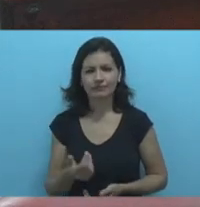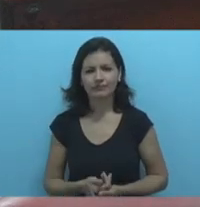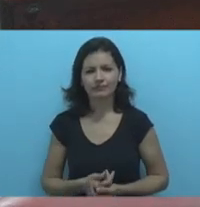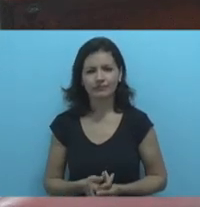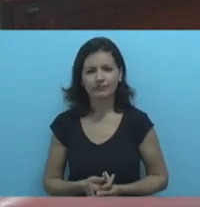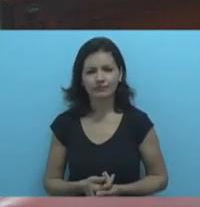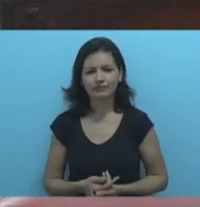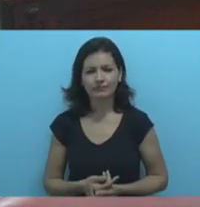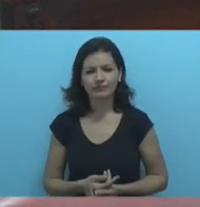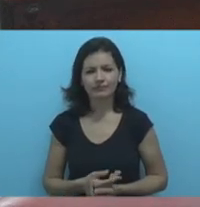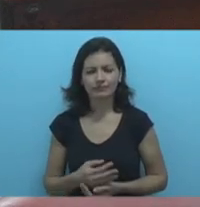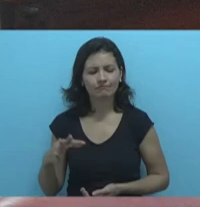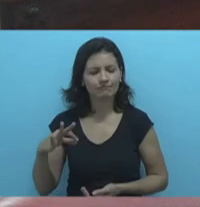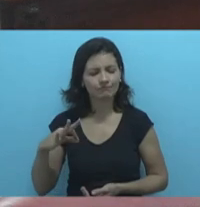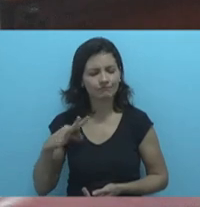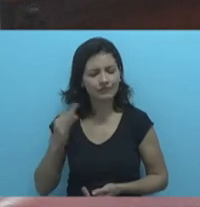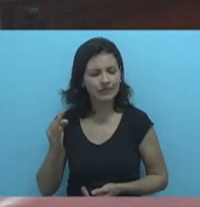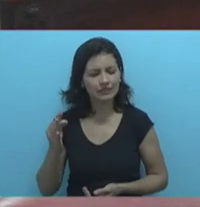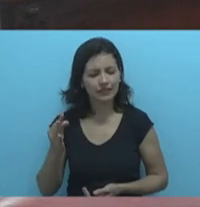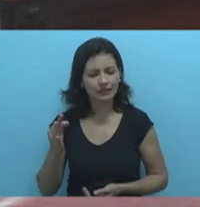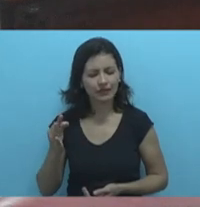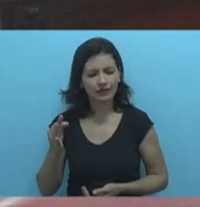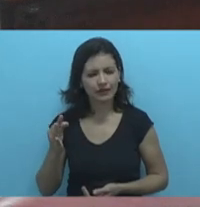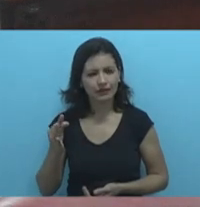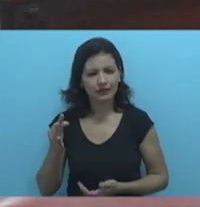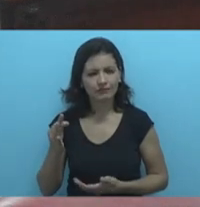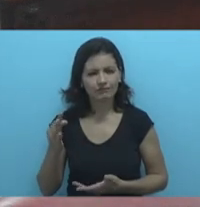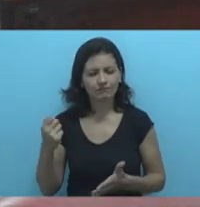que la vida nos dio un empujón